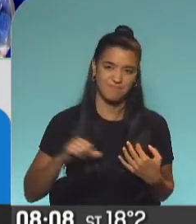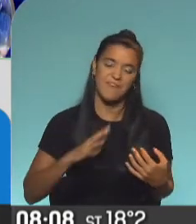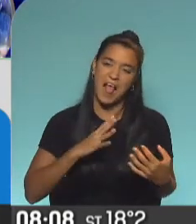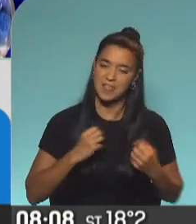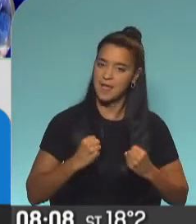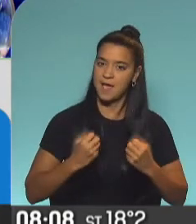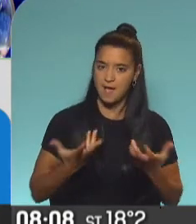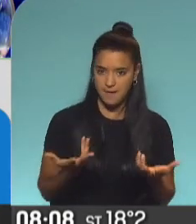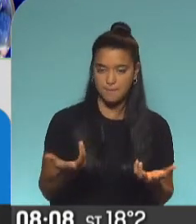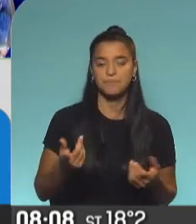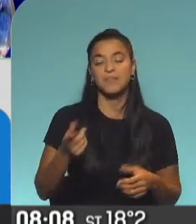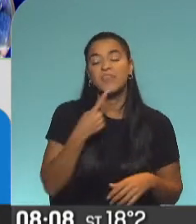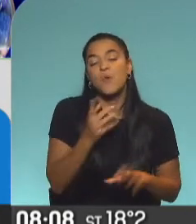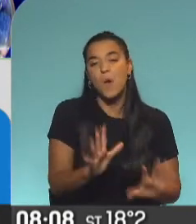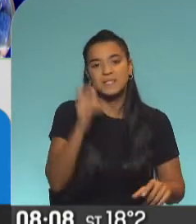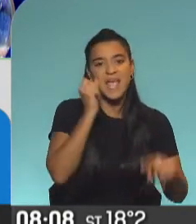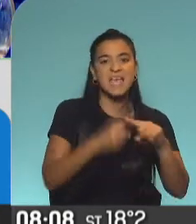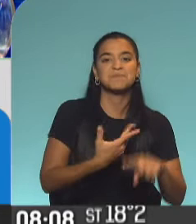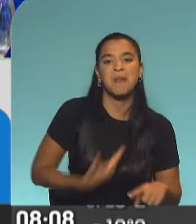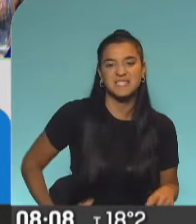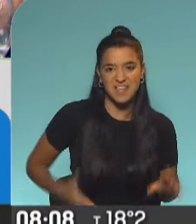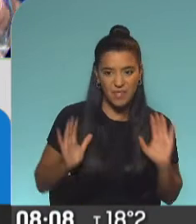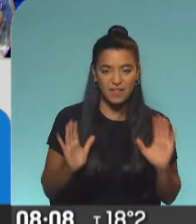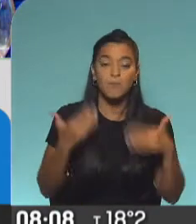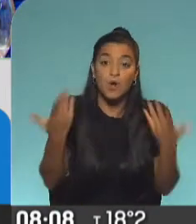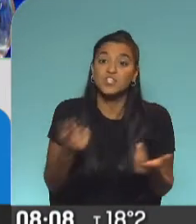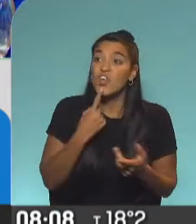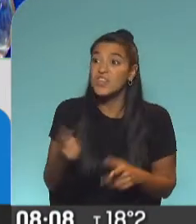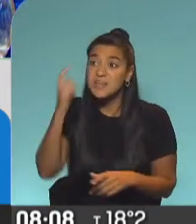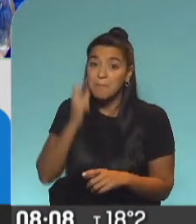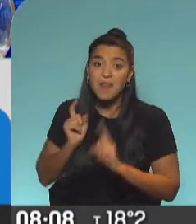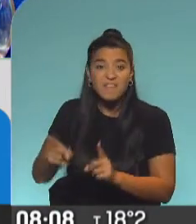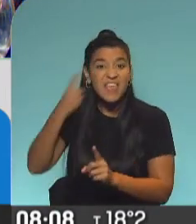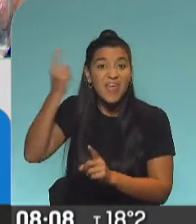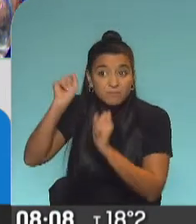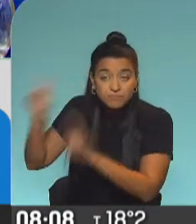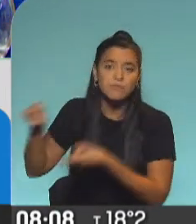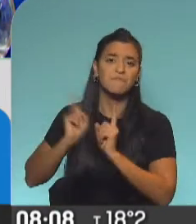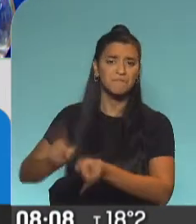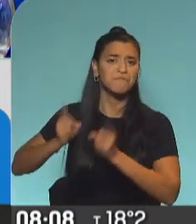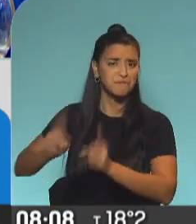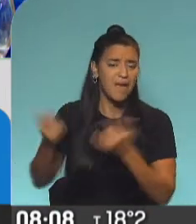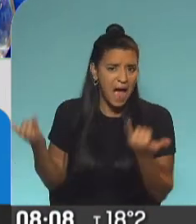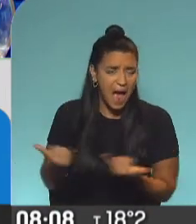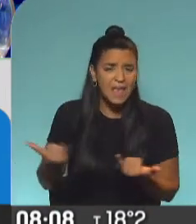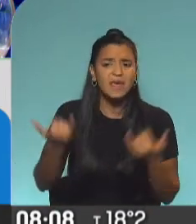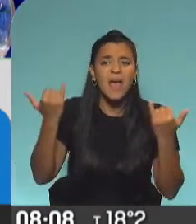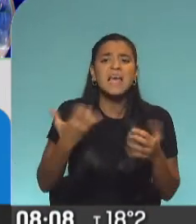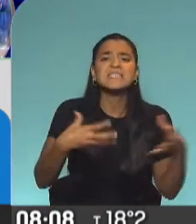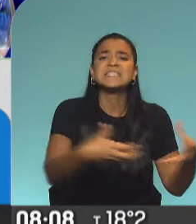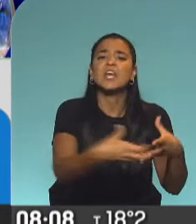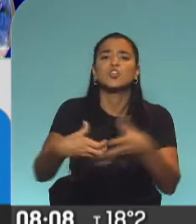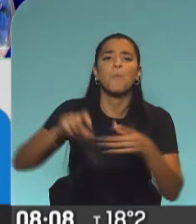en esos términos al expresidente, por eso es que habla de esta vigencia y de que las ideas siguen plenamente vigentes en distintos